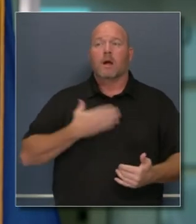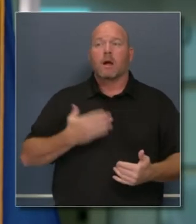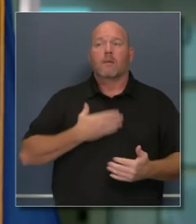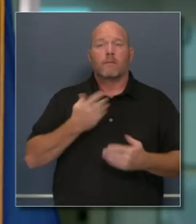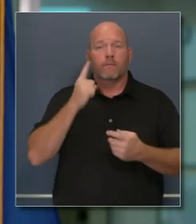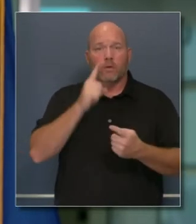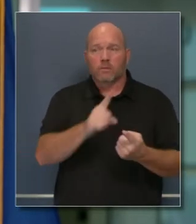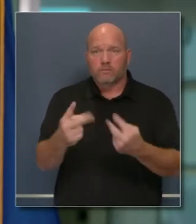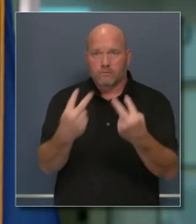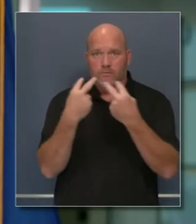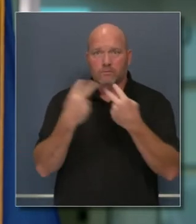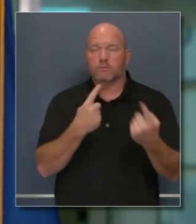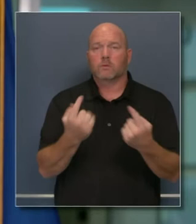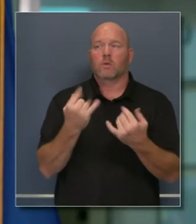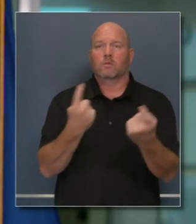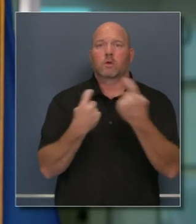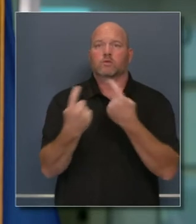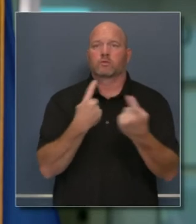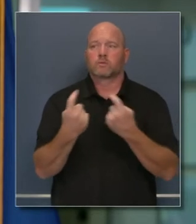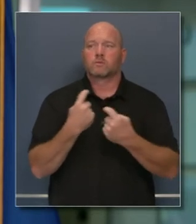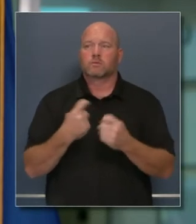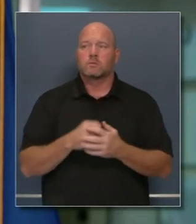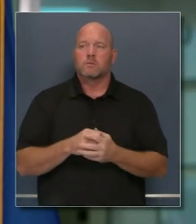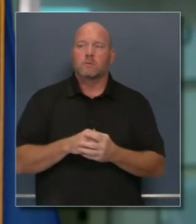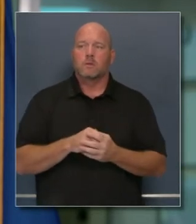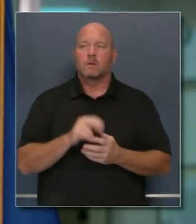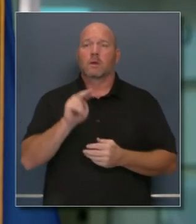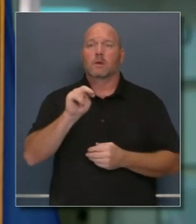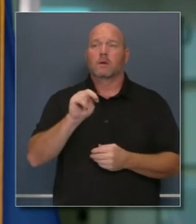gusto contestaré sus preguntas.